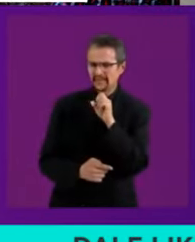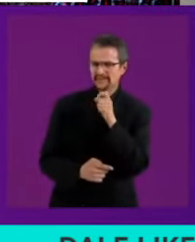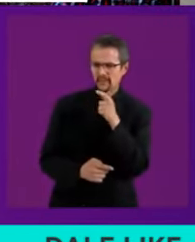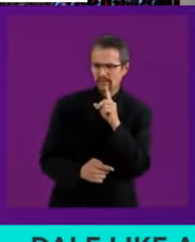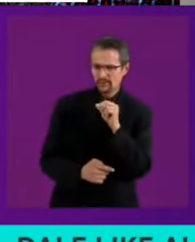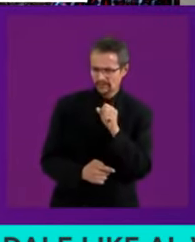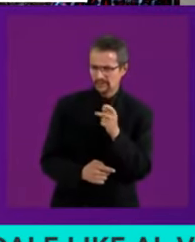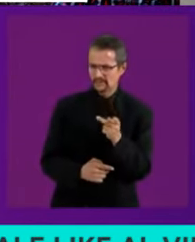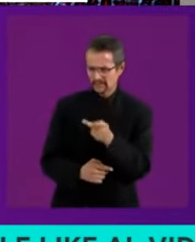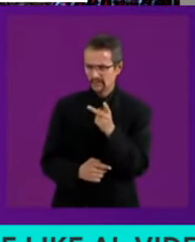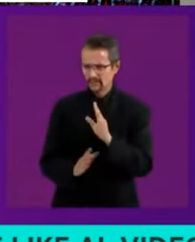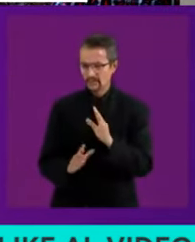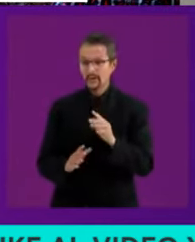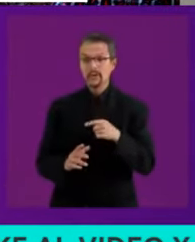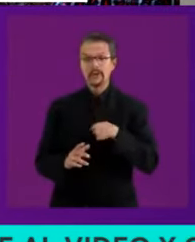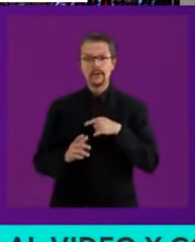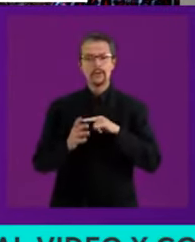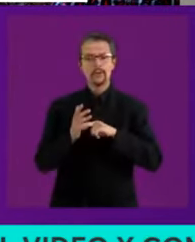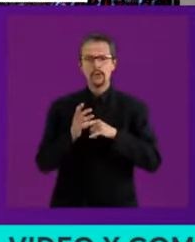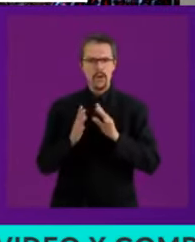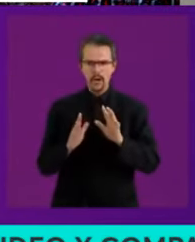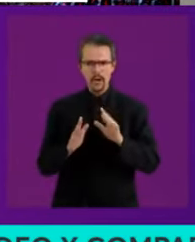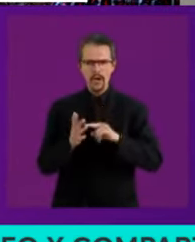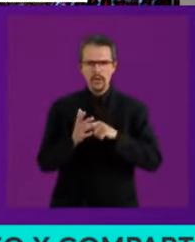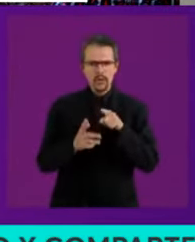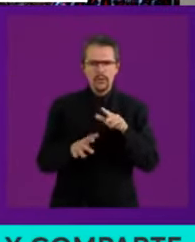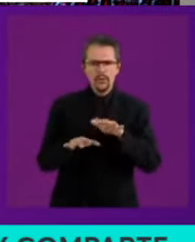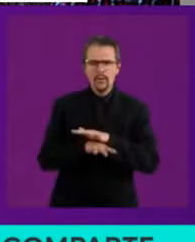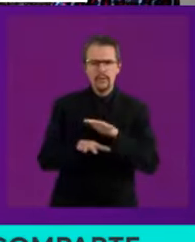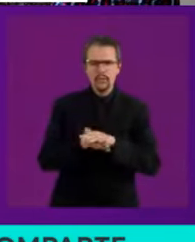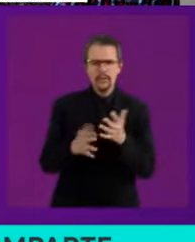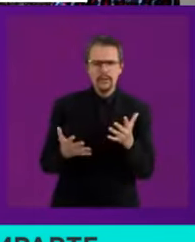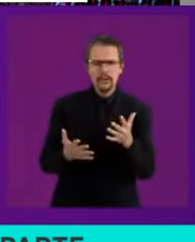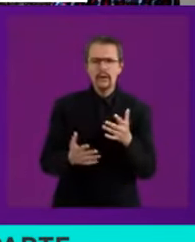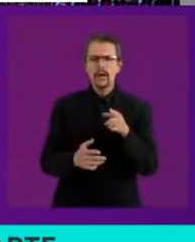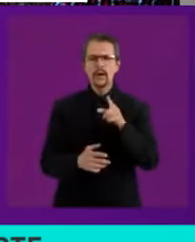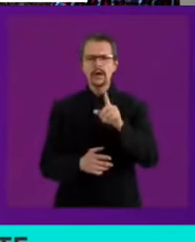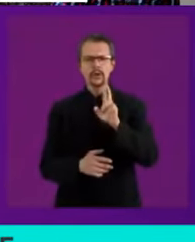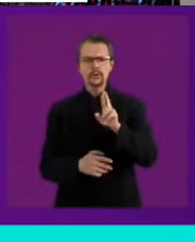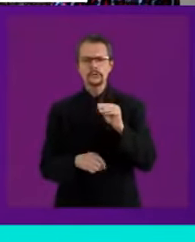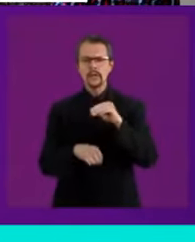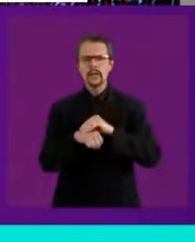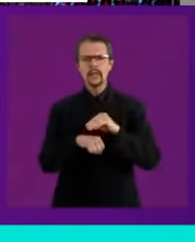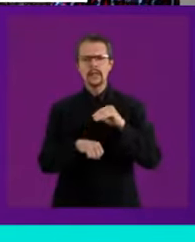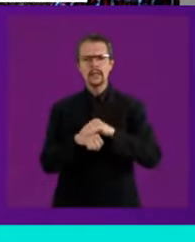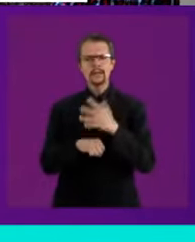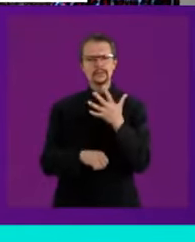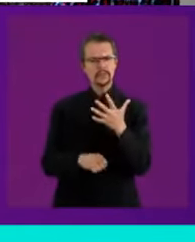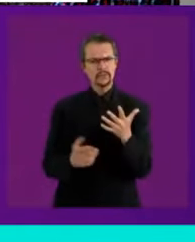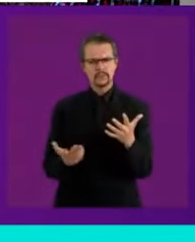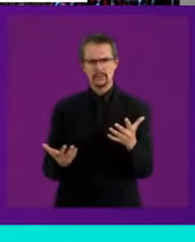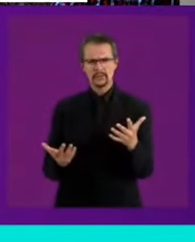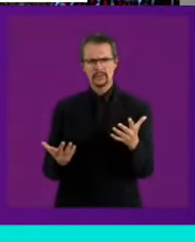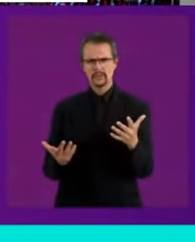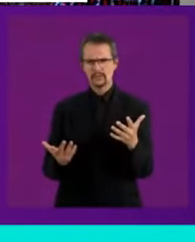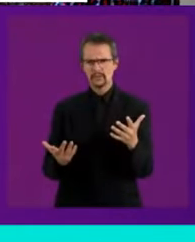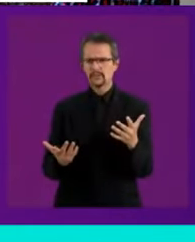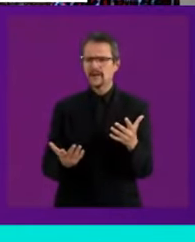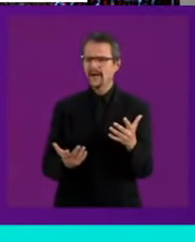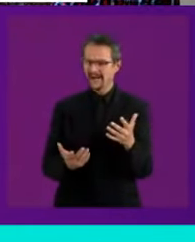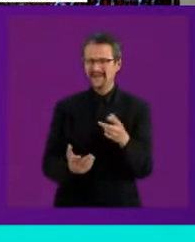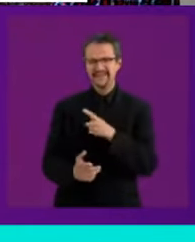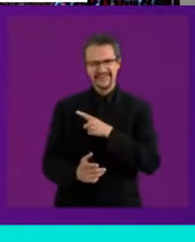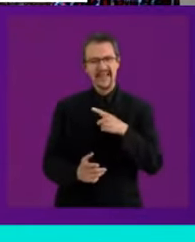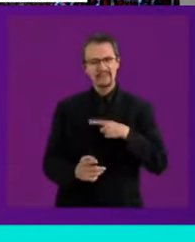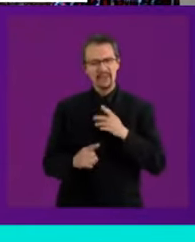de auto? No le dio 1.30 ¿Le cambiaron el reloj? Sí, cambiaron el A cada rato le ponen 5. Sí, bueno. Sí, quisiéramos que hubiera justicia en los